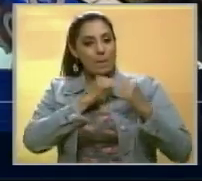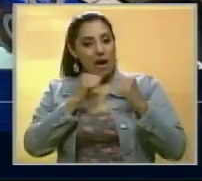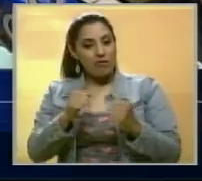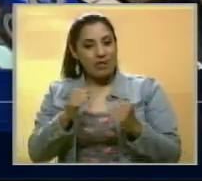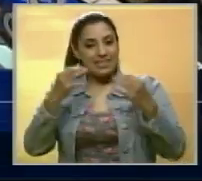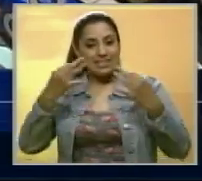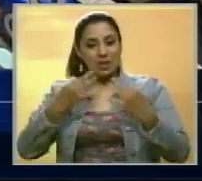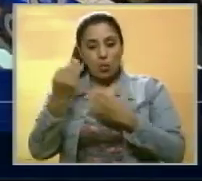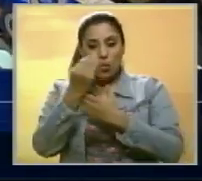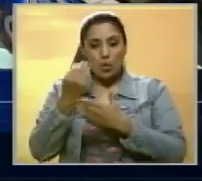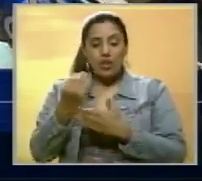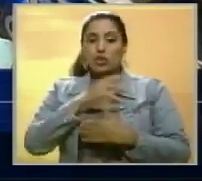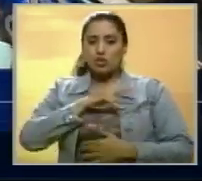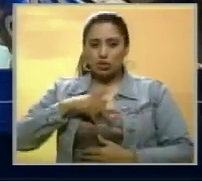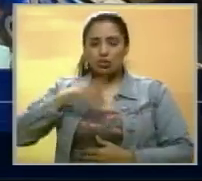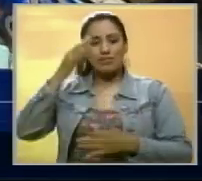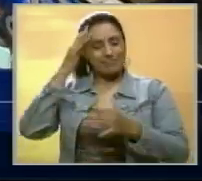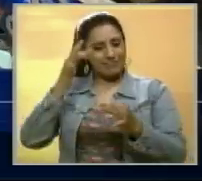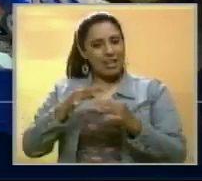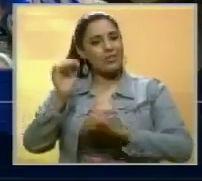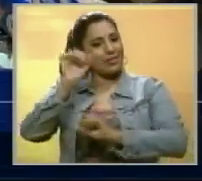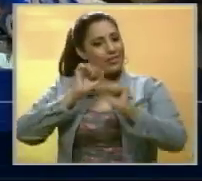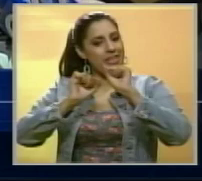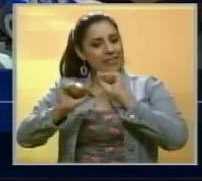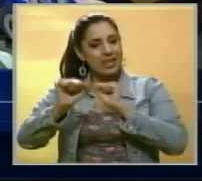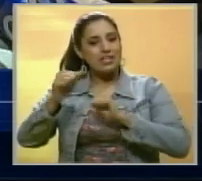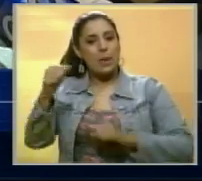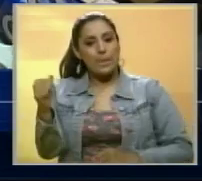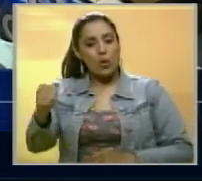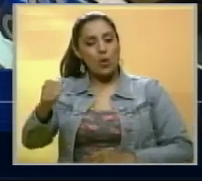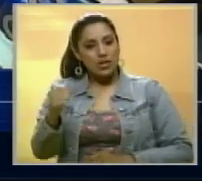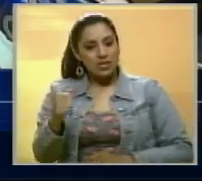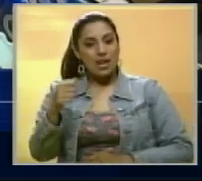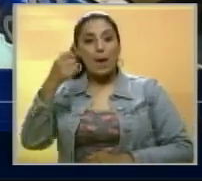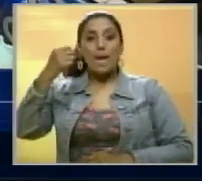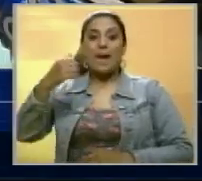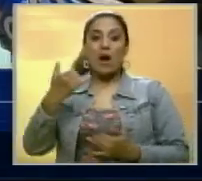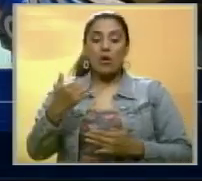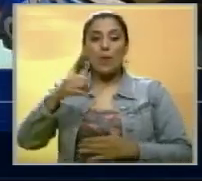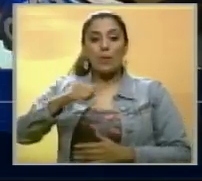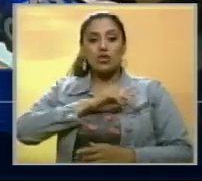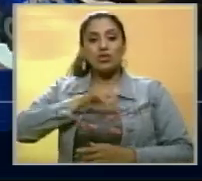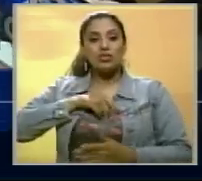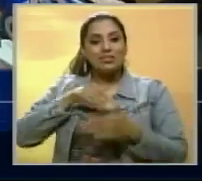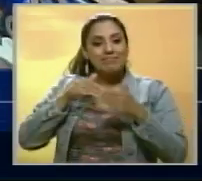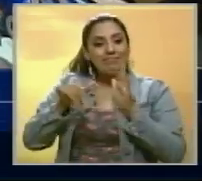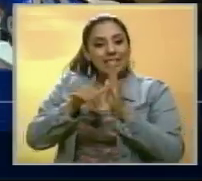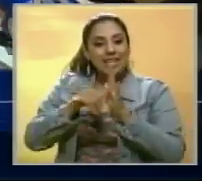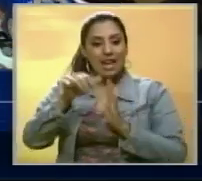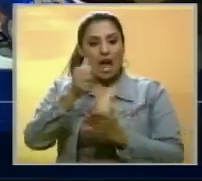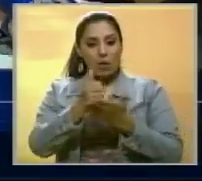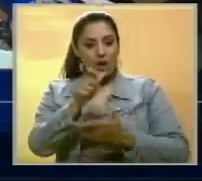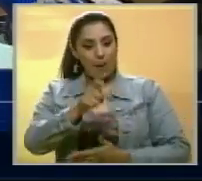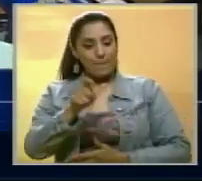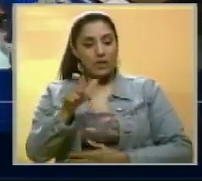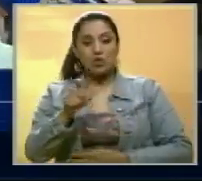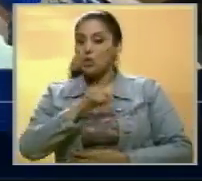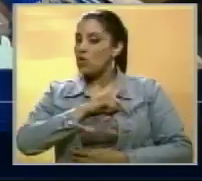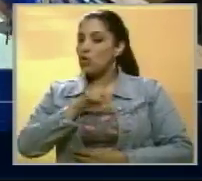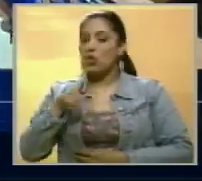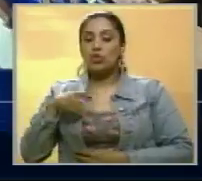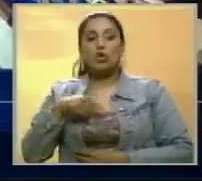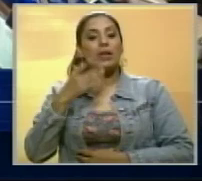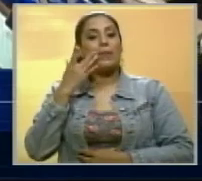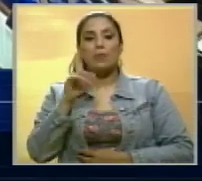nuestra seguridad. Nosotros creemos y somos defensores de las policías. Las policías es lo que está más cercano al ciudadano. No porque